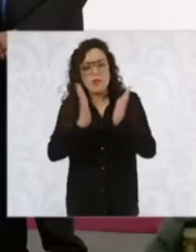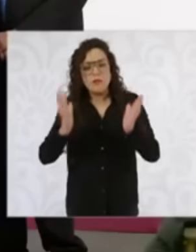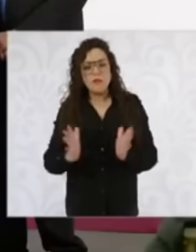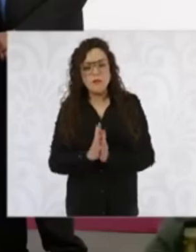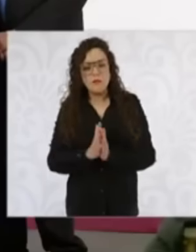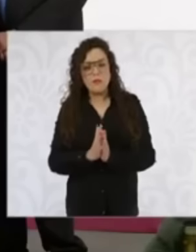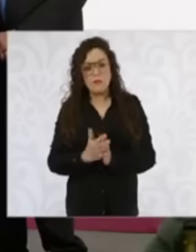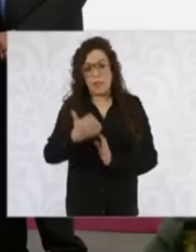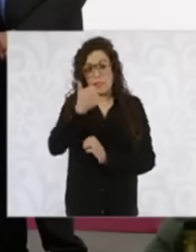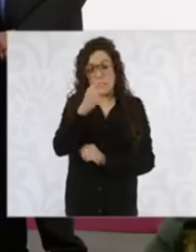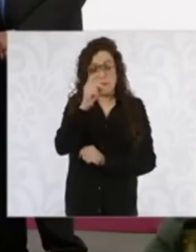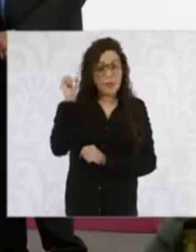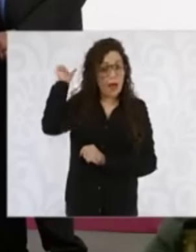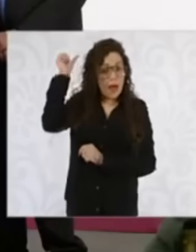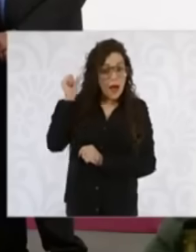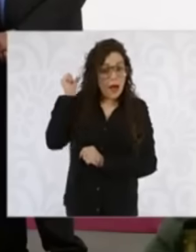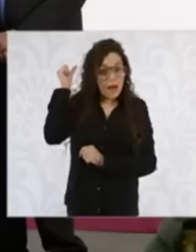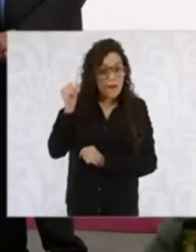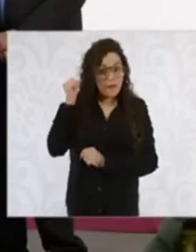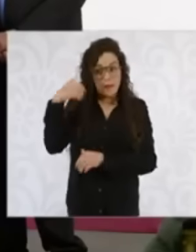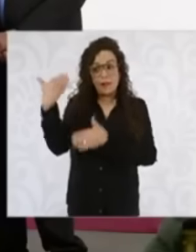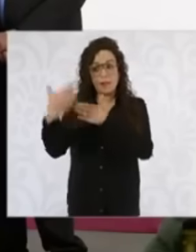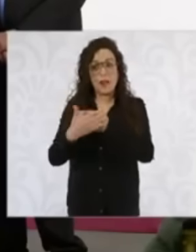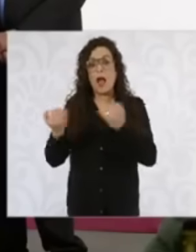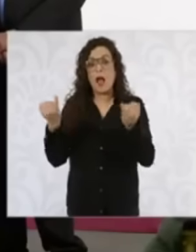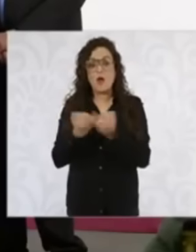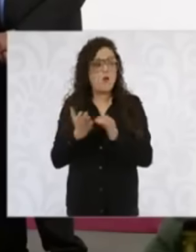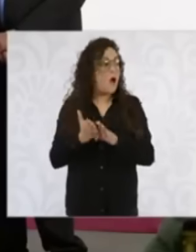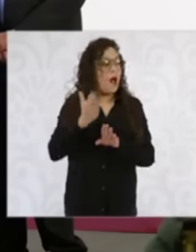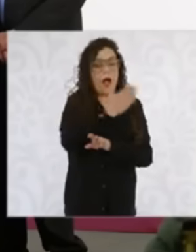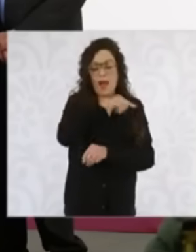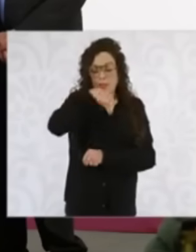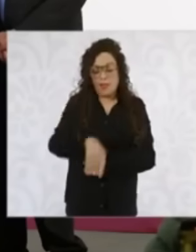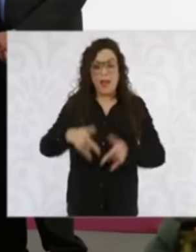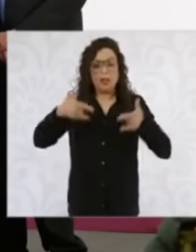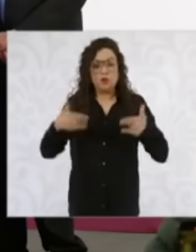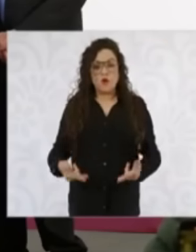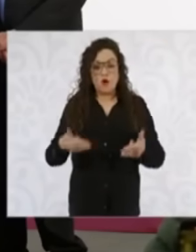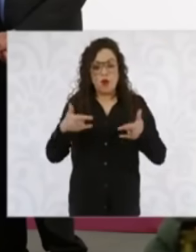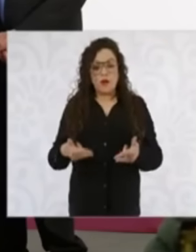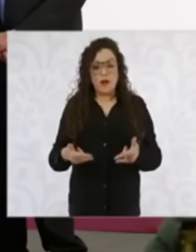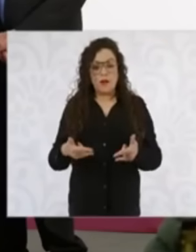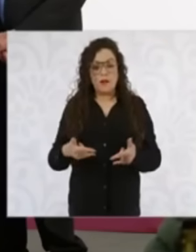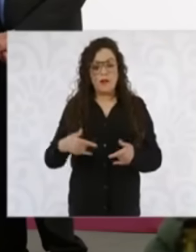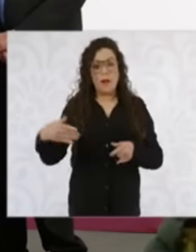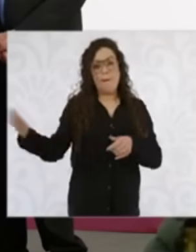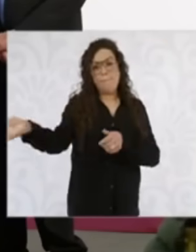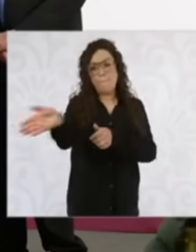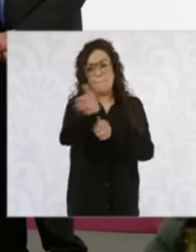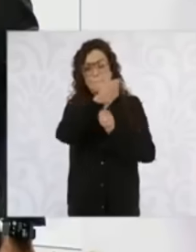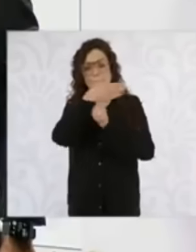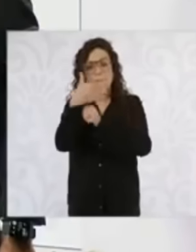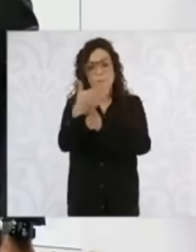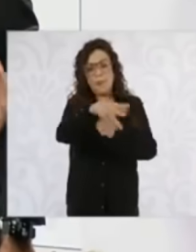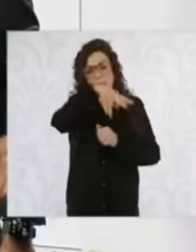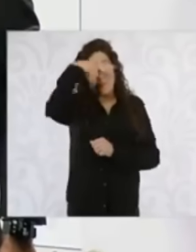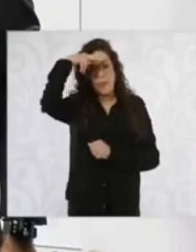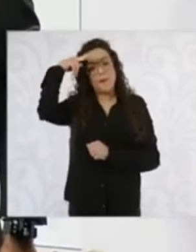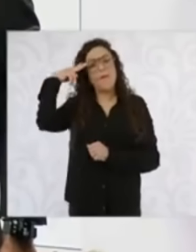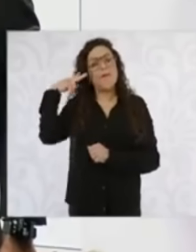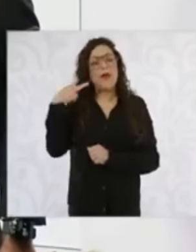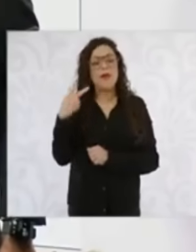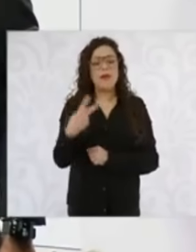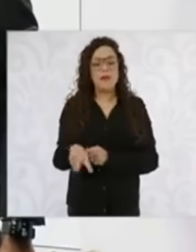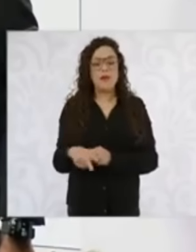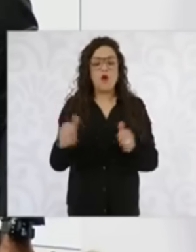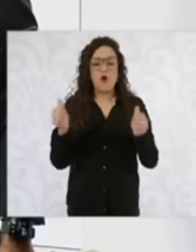está el presupuesto de los trenes para terminar Tren Maya, con el tren de carga, el interoceánico con la